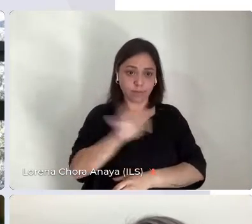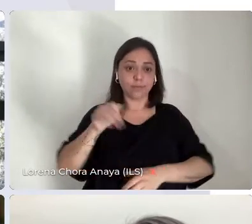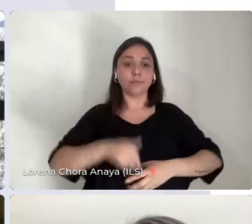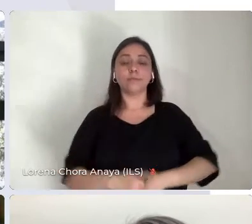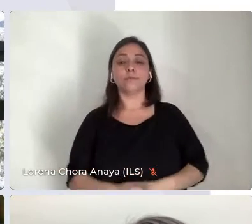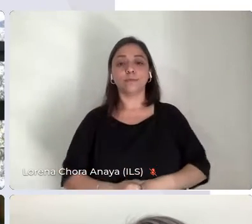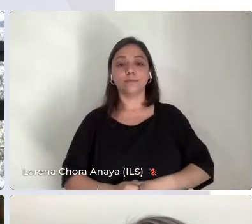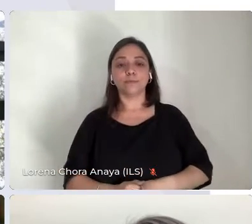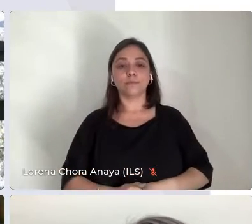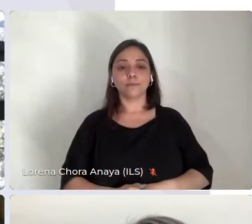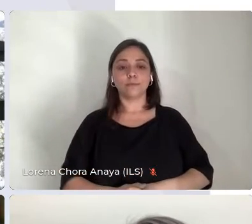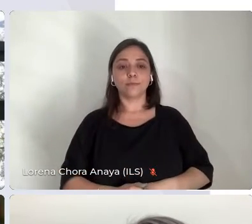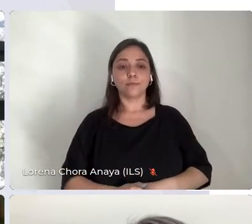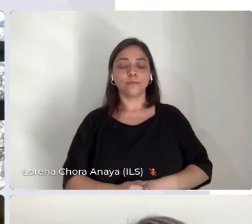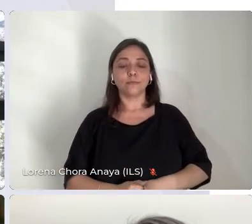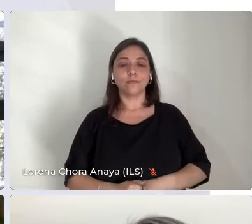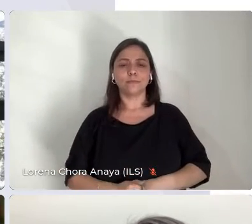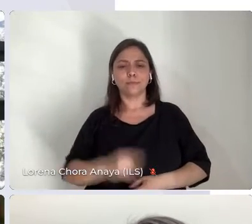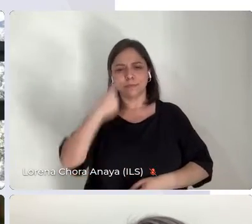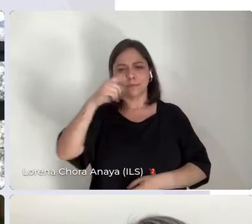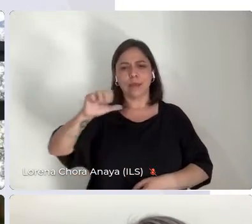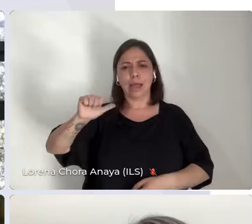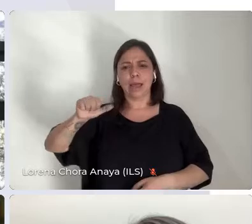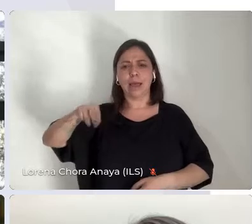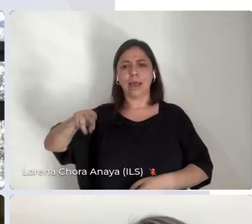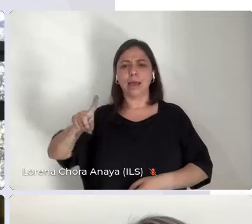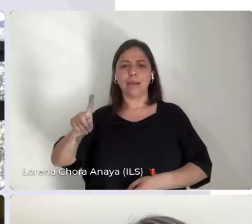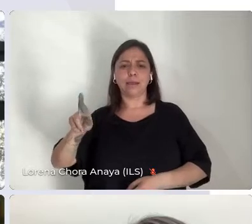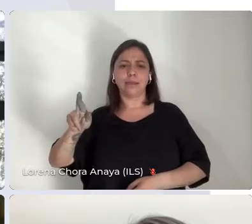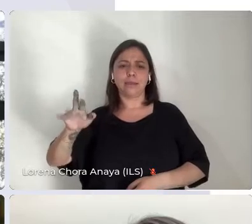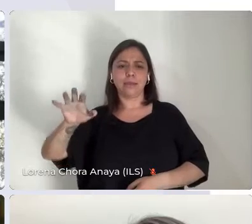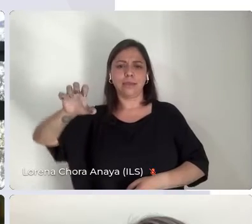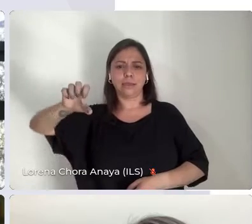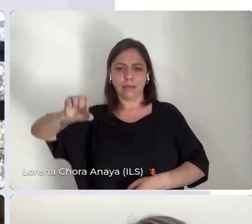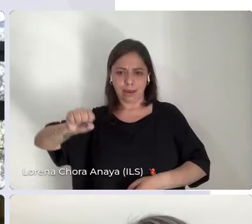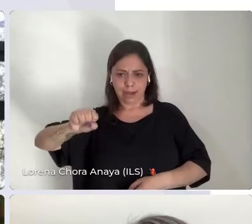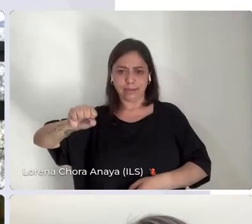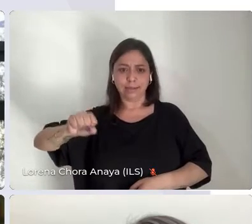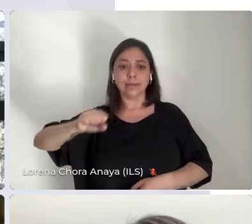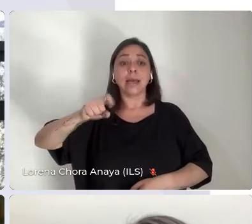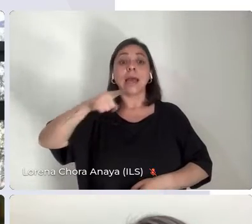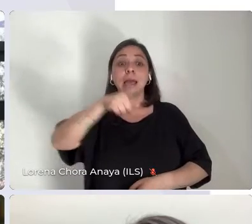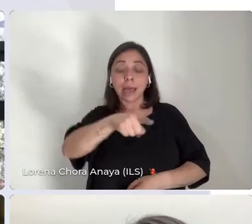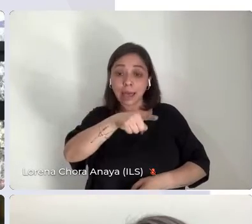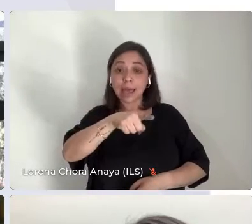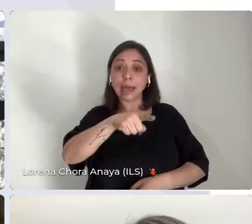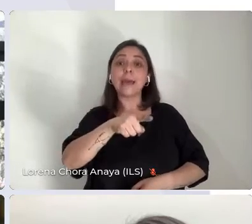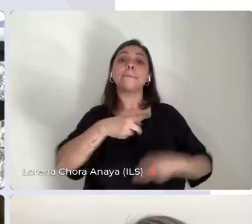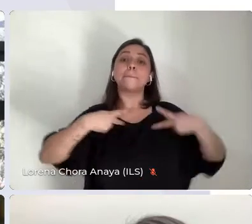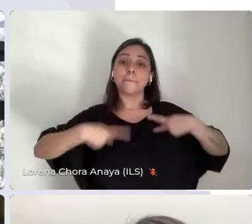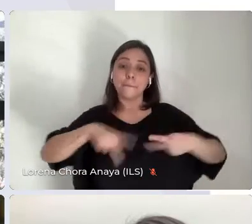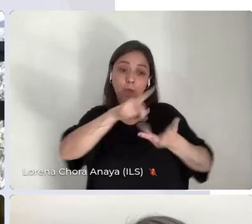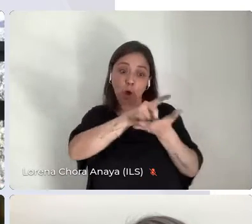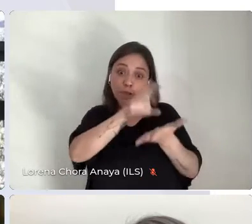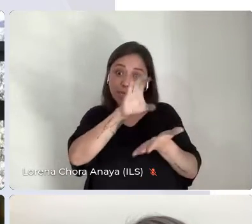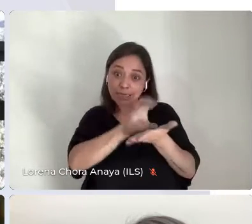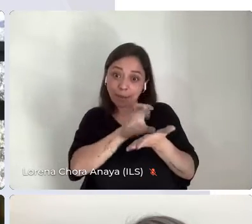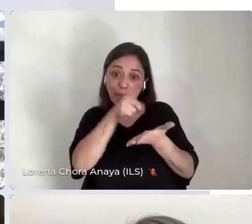mensaje seguramente es para Andrés. Es padrísimo saber que se trabaja en pro de las personas con discapacidad para que gocen de una vida plena y